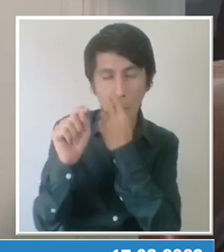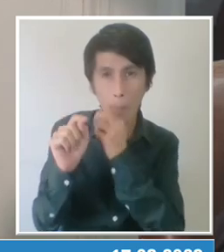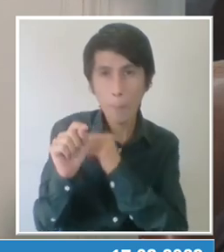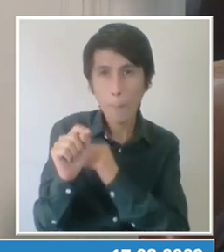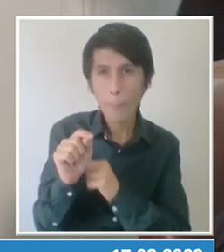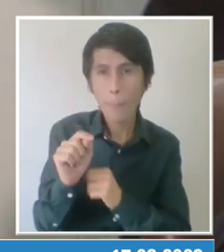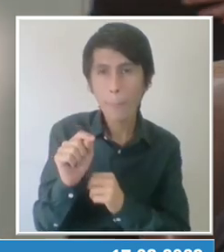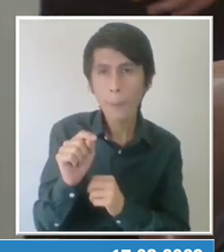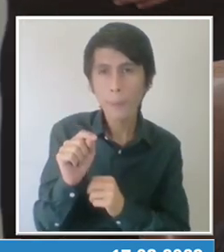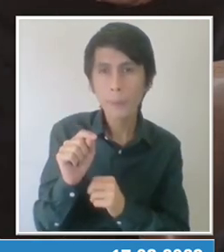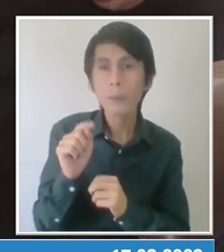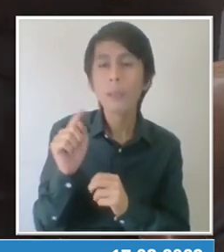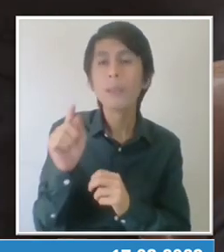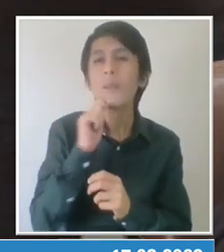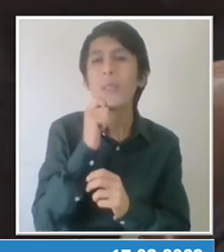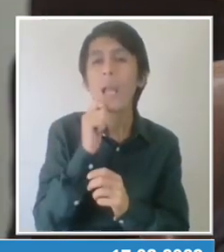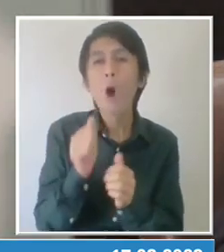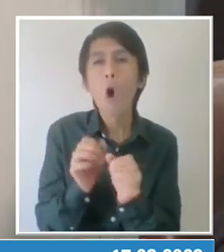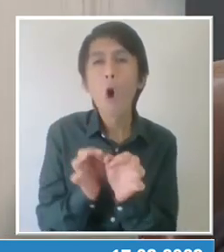directrices